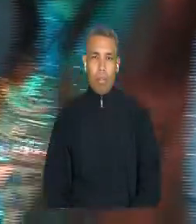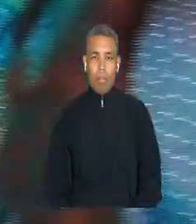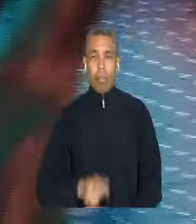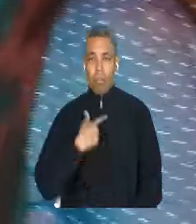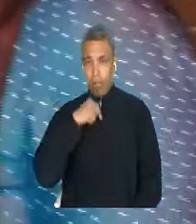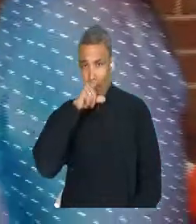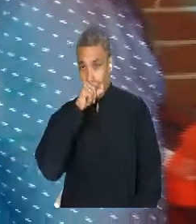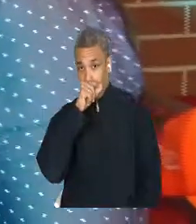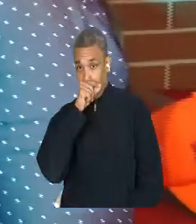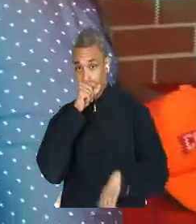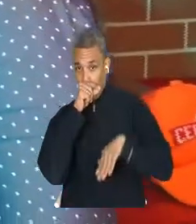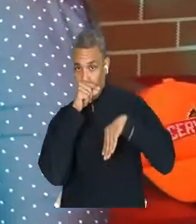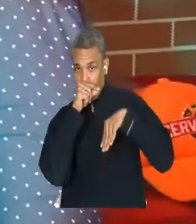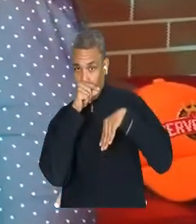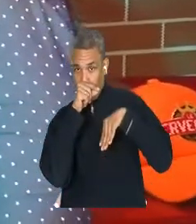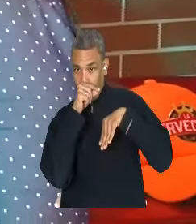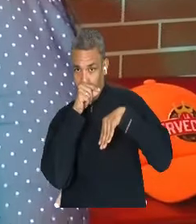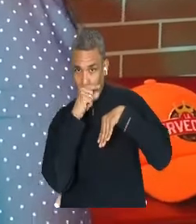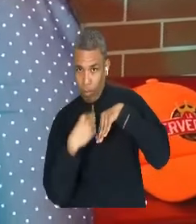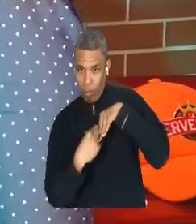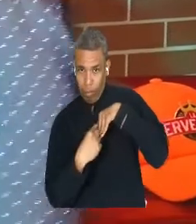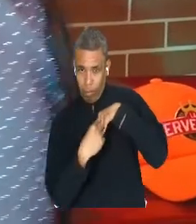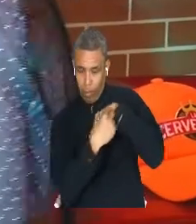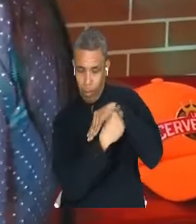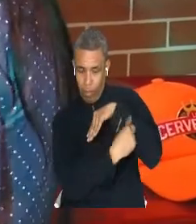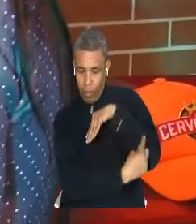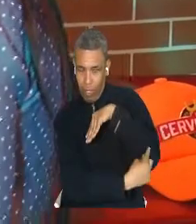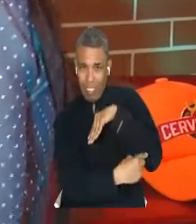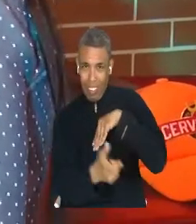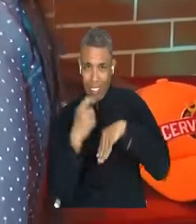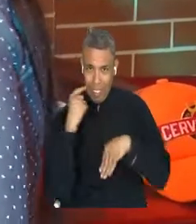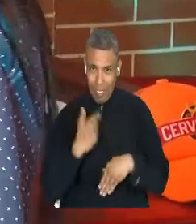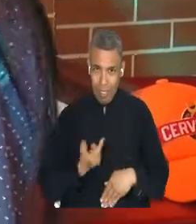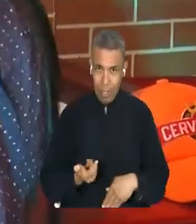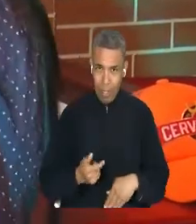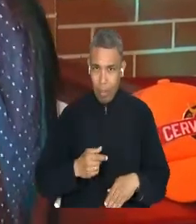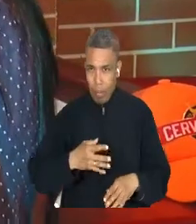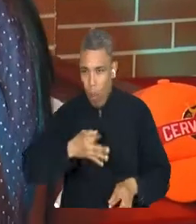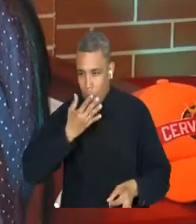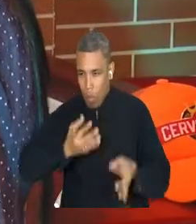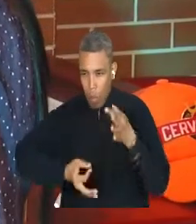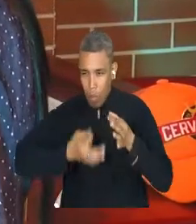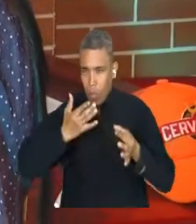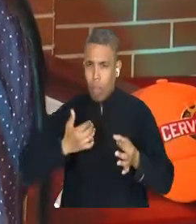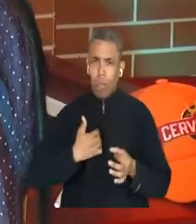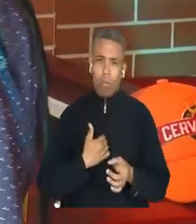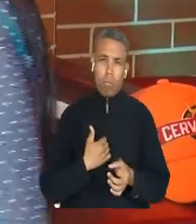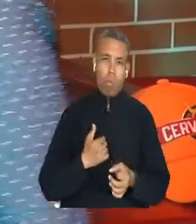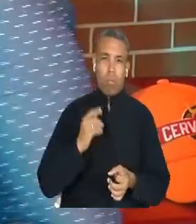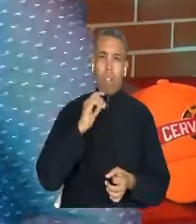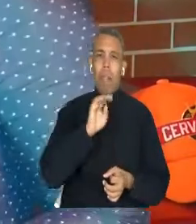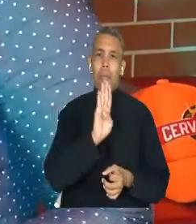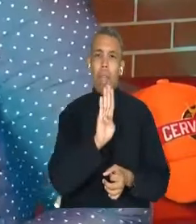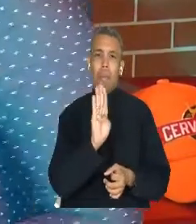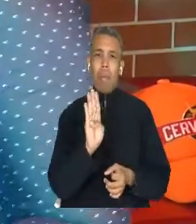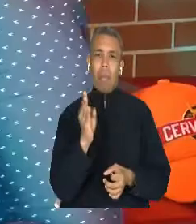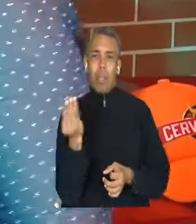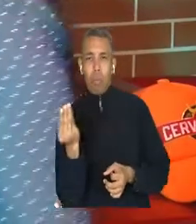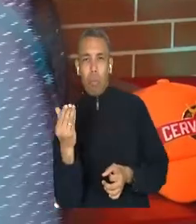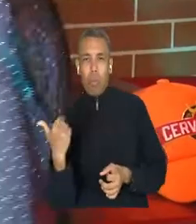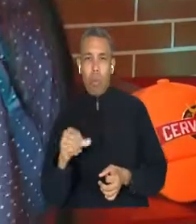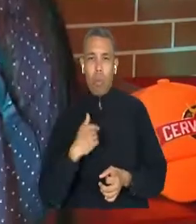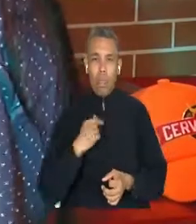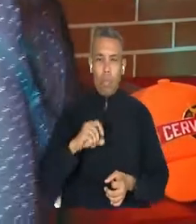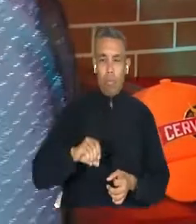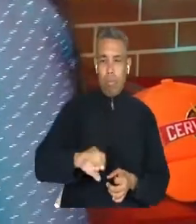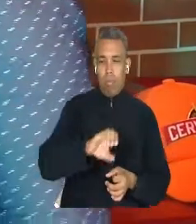pollo, que son las barbecue, las miel mostazas y las picantes. A mí me encanta la barbecue, pero con Sergio no puedo venir porque a él le